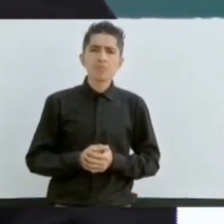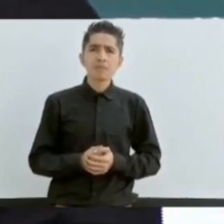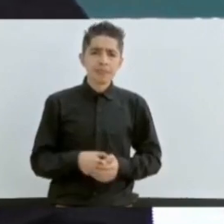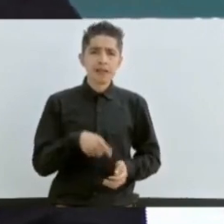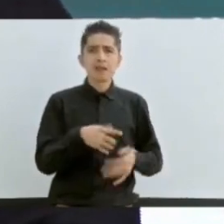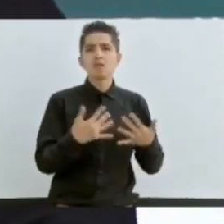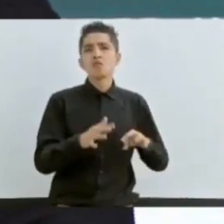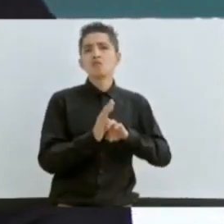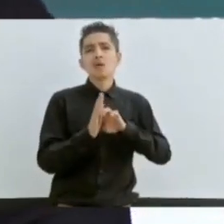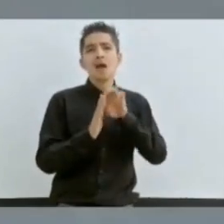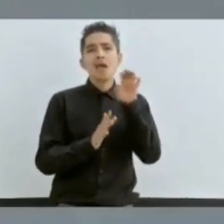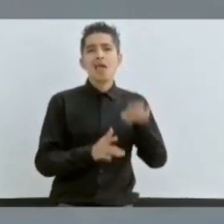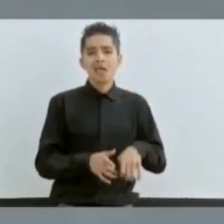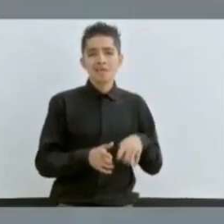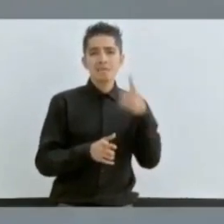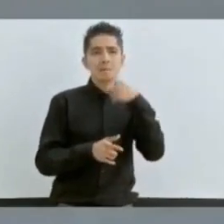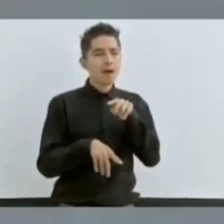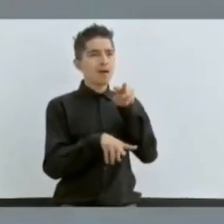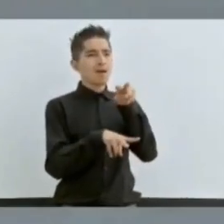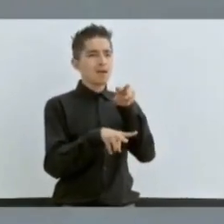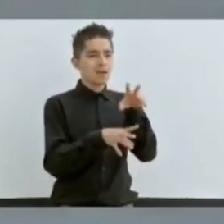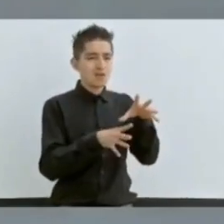un ejemplo a seguir